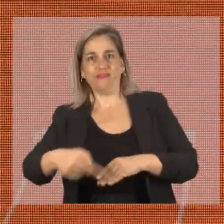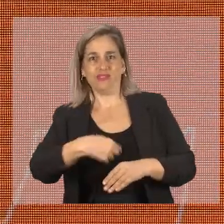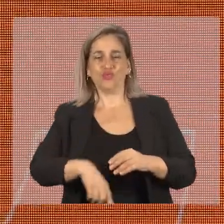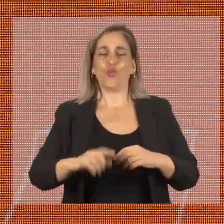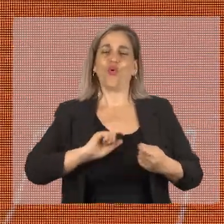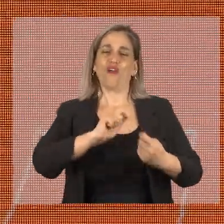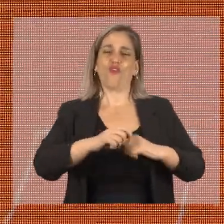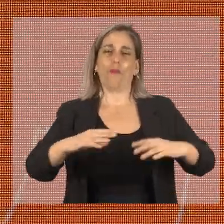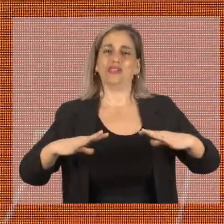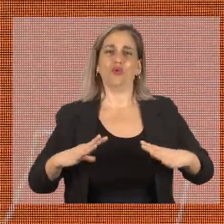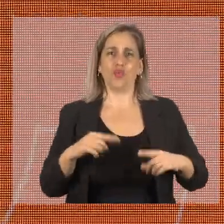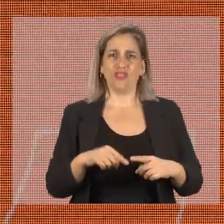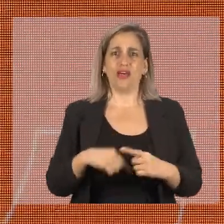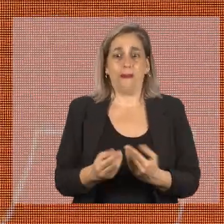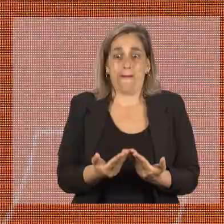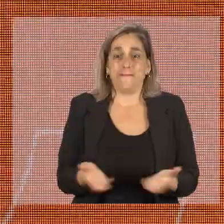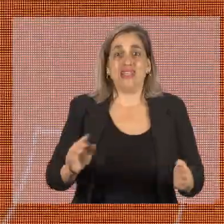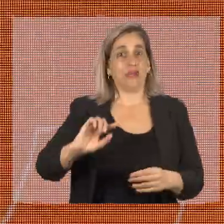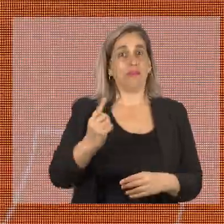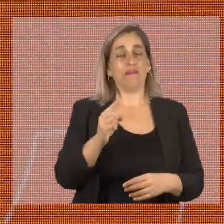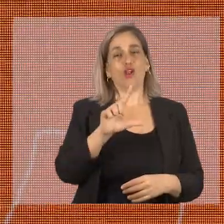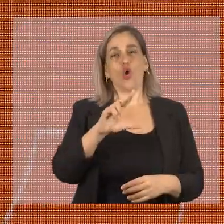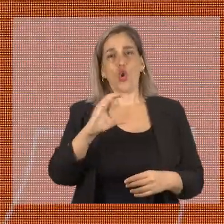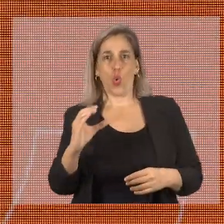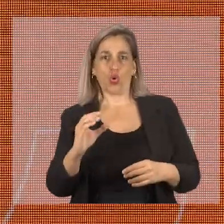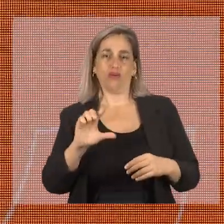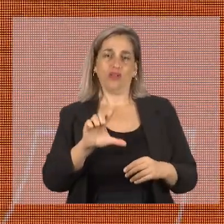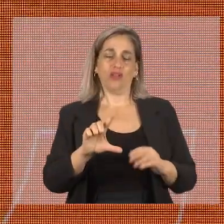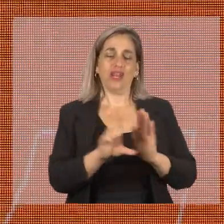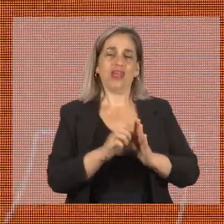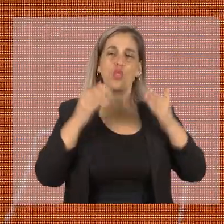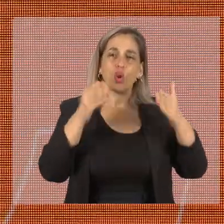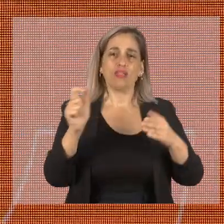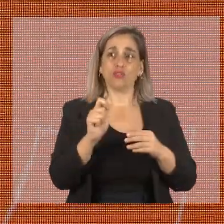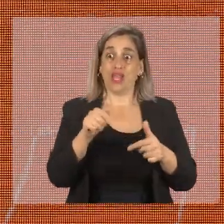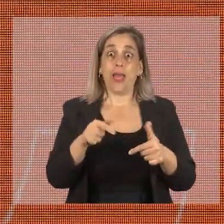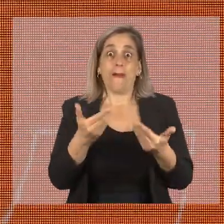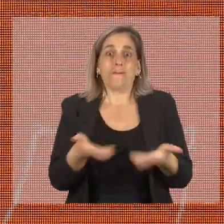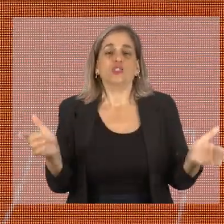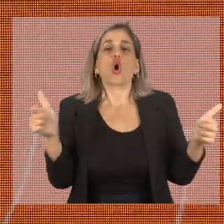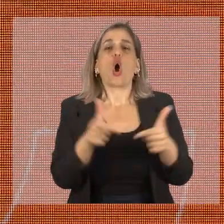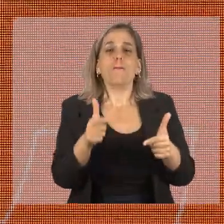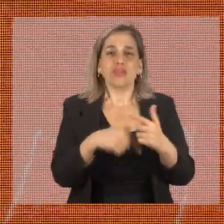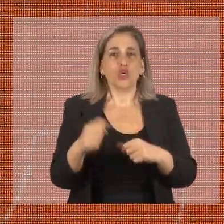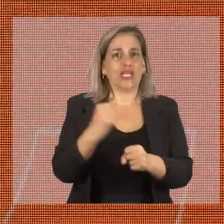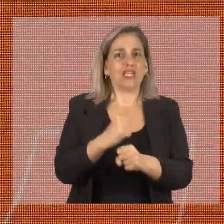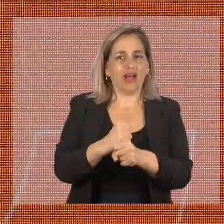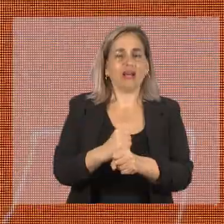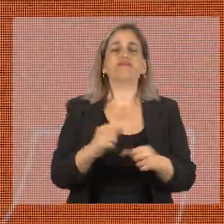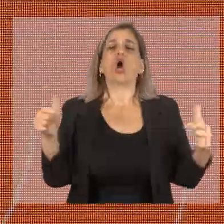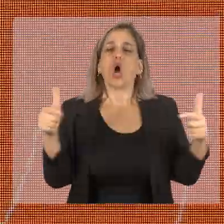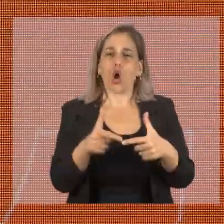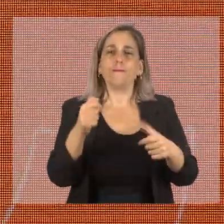La reforma de la seguridad social tiene el germen en la LUC cuando se estableció una comisión, entre otras cosas, que